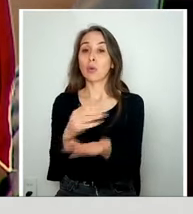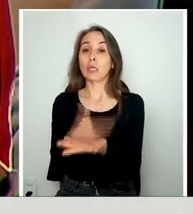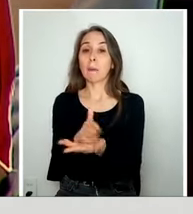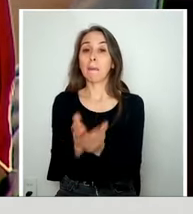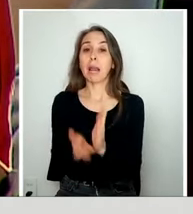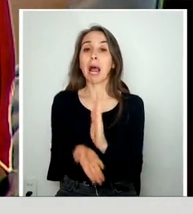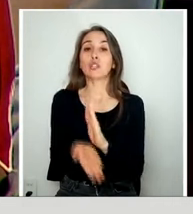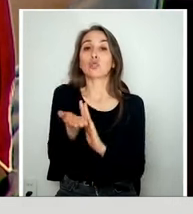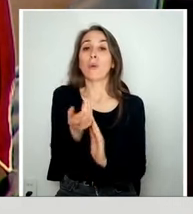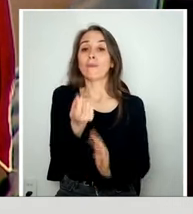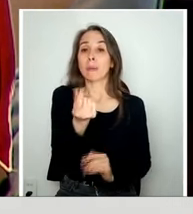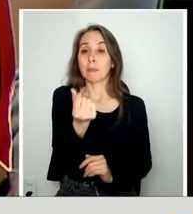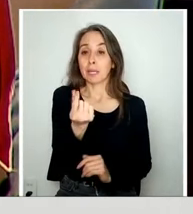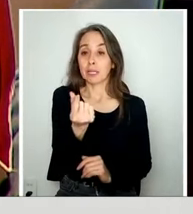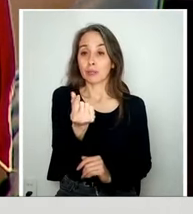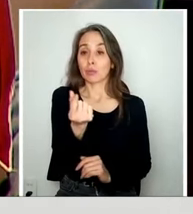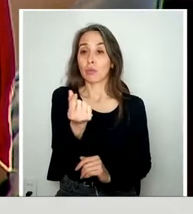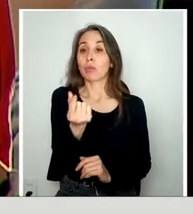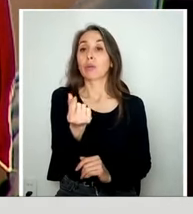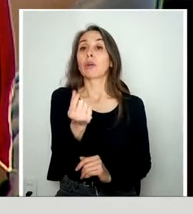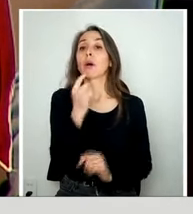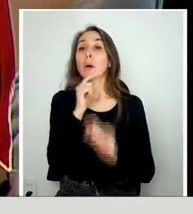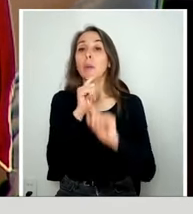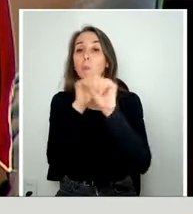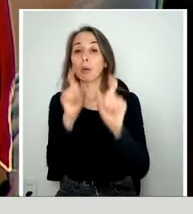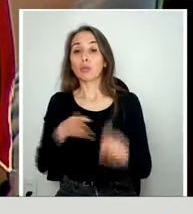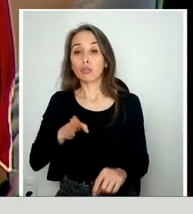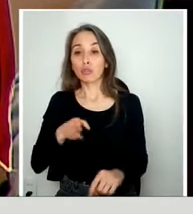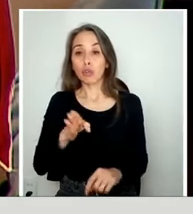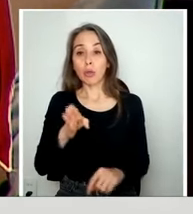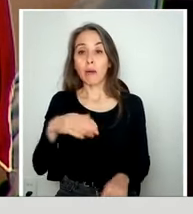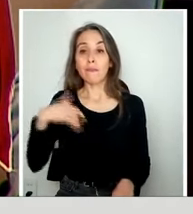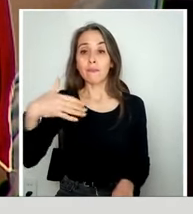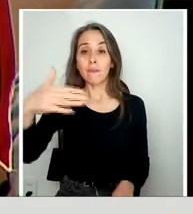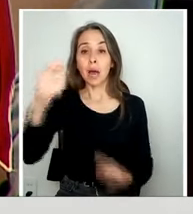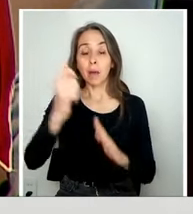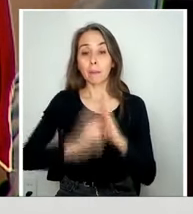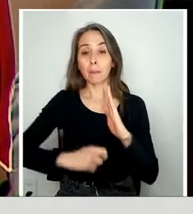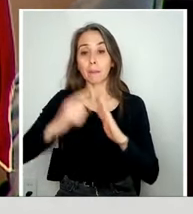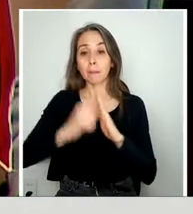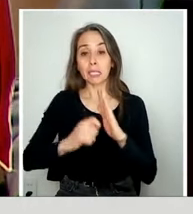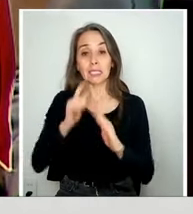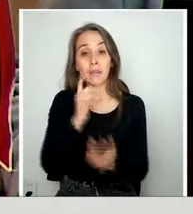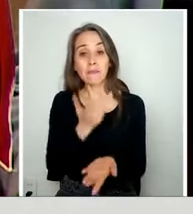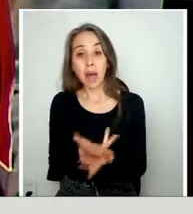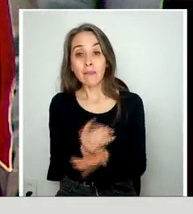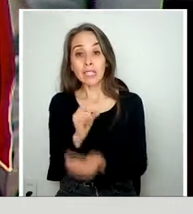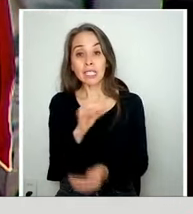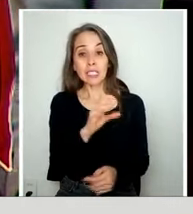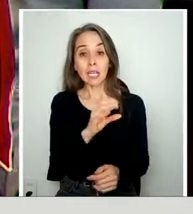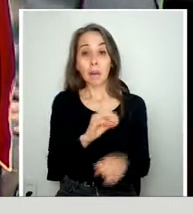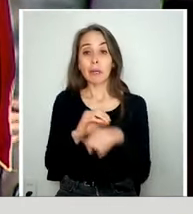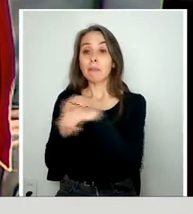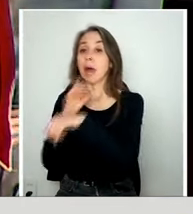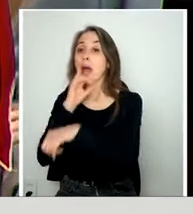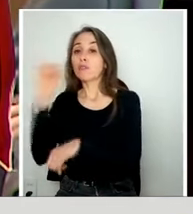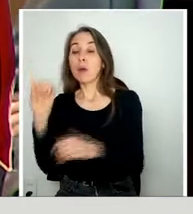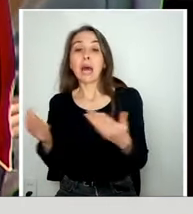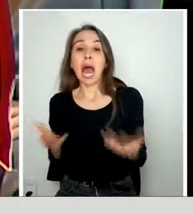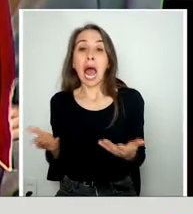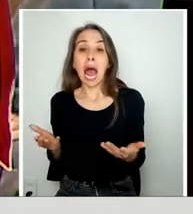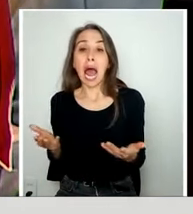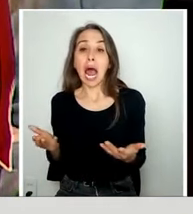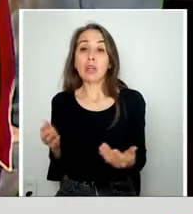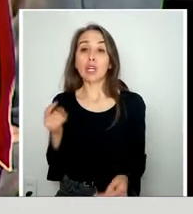es si todavía van a ir van a ver en un par de meses más isapress para comunicar algo a la